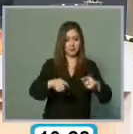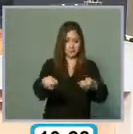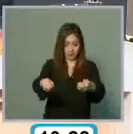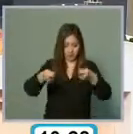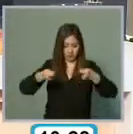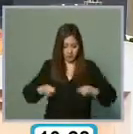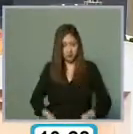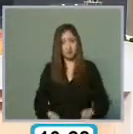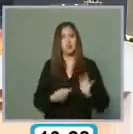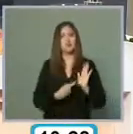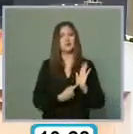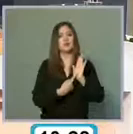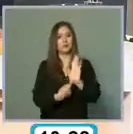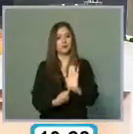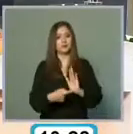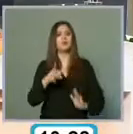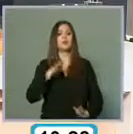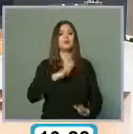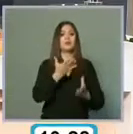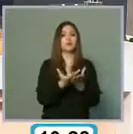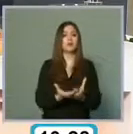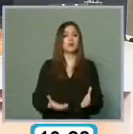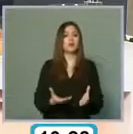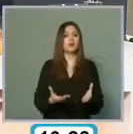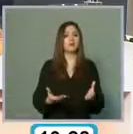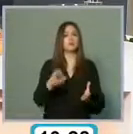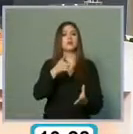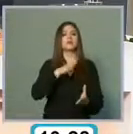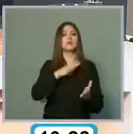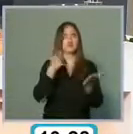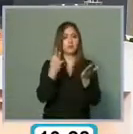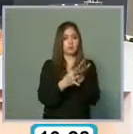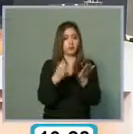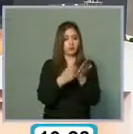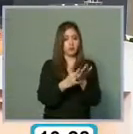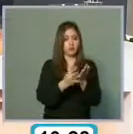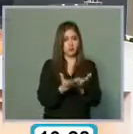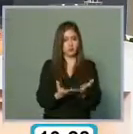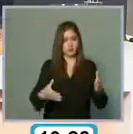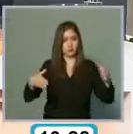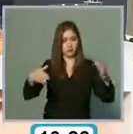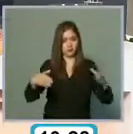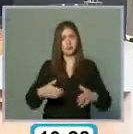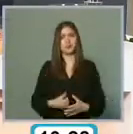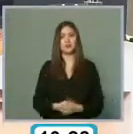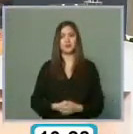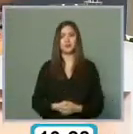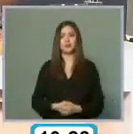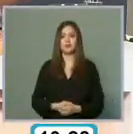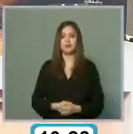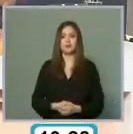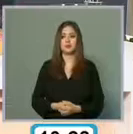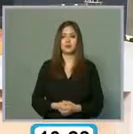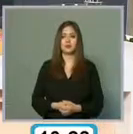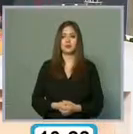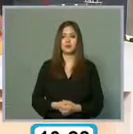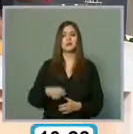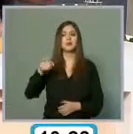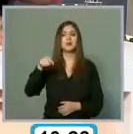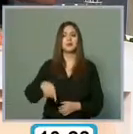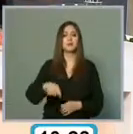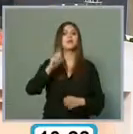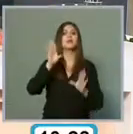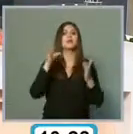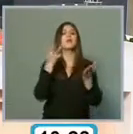De aquel lado, Andrés, tenemos un bowl con, un escofier, exactamente. molde? Exacto. Ahora viene la armada, sencillito,